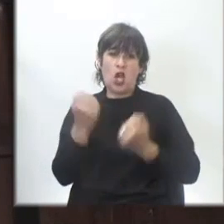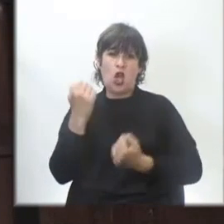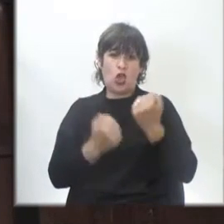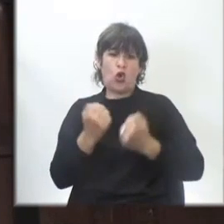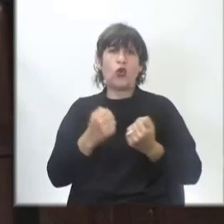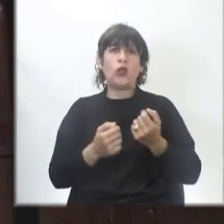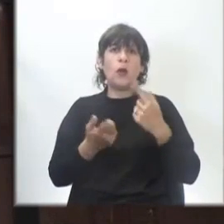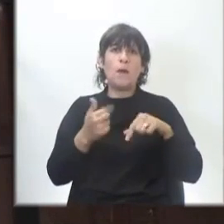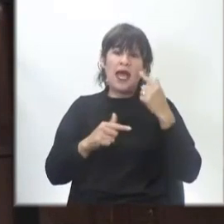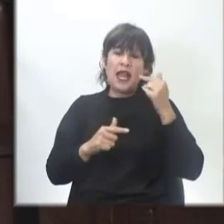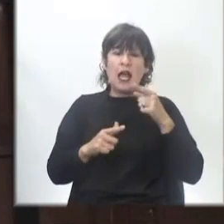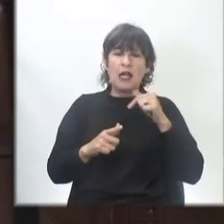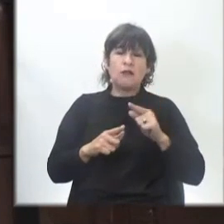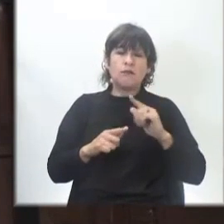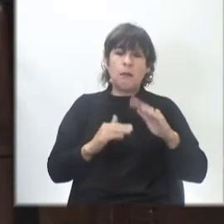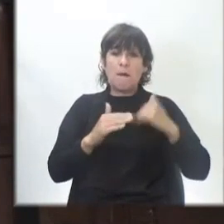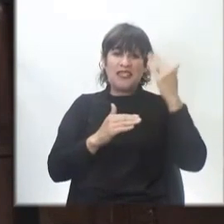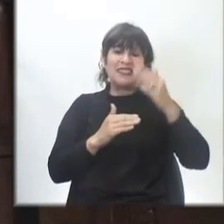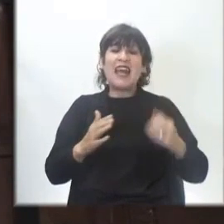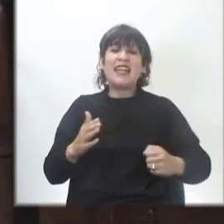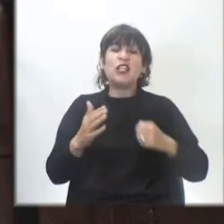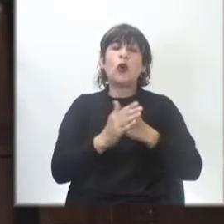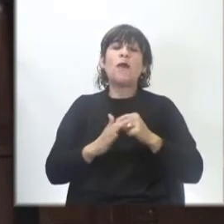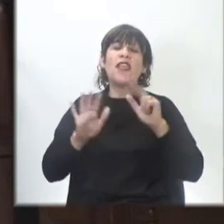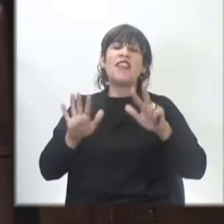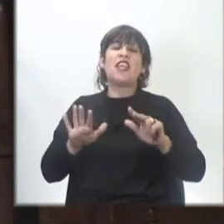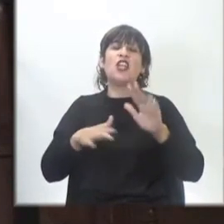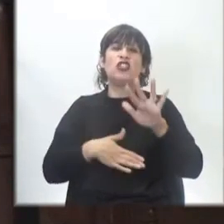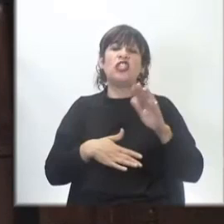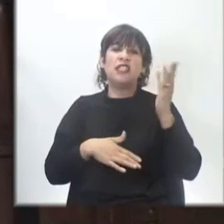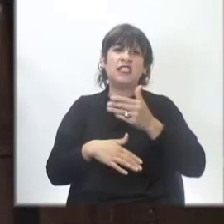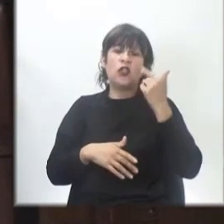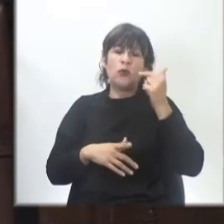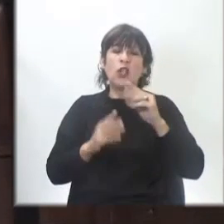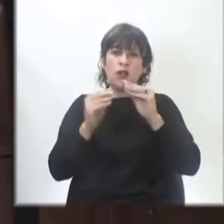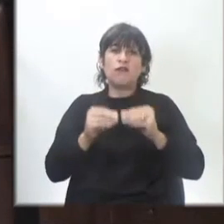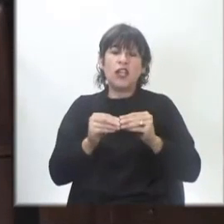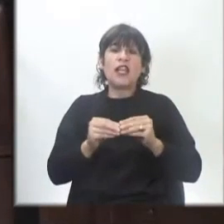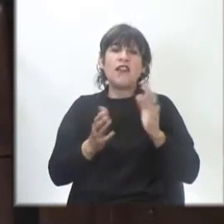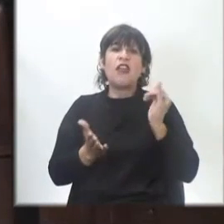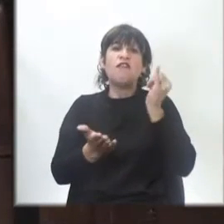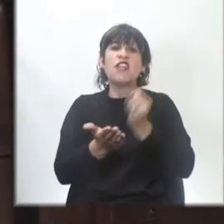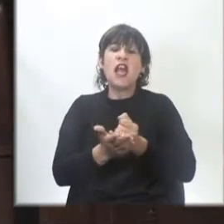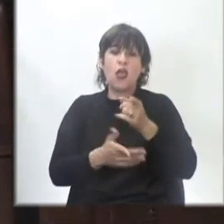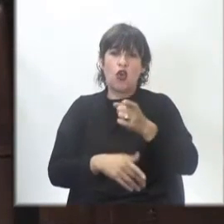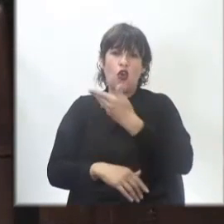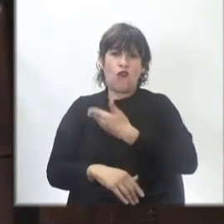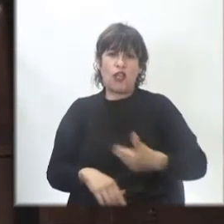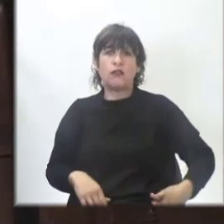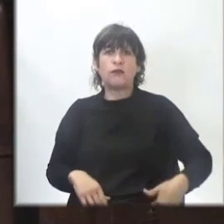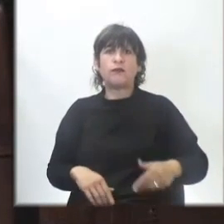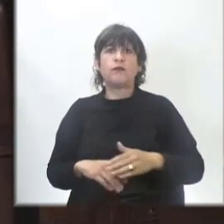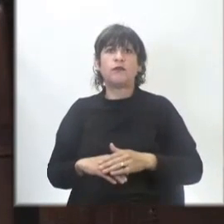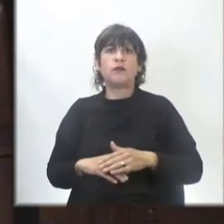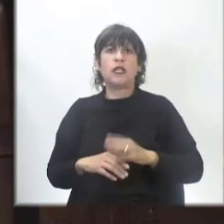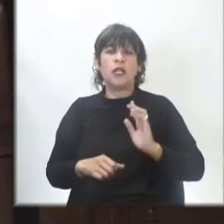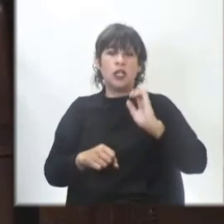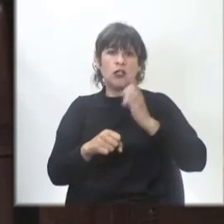para evadir el tope del 85% de la ejecución presupuestal que había fijado su gobierno.